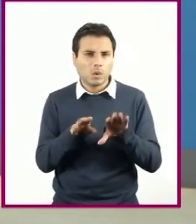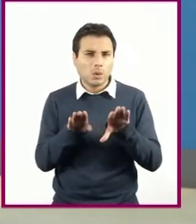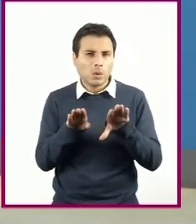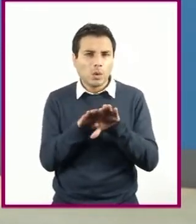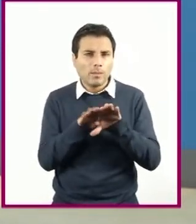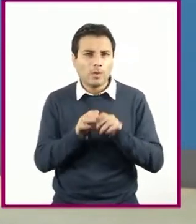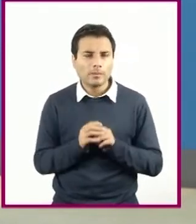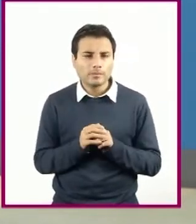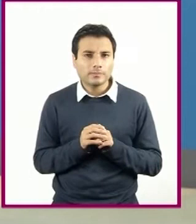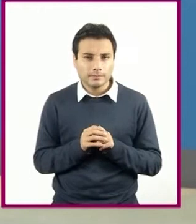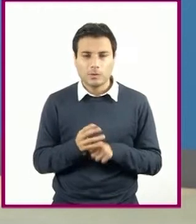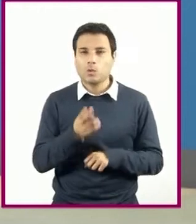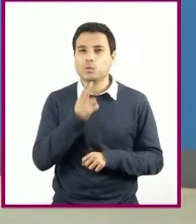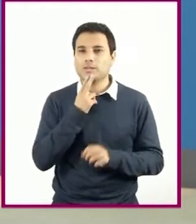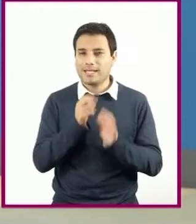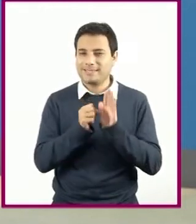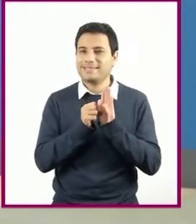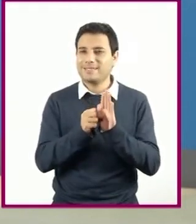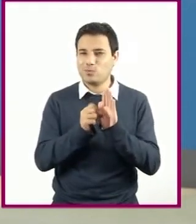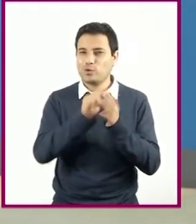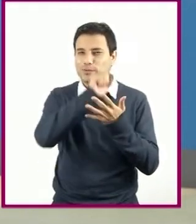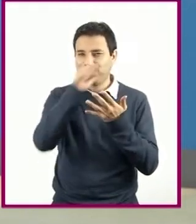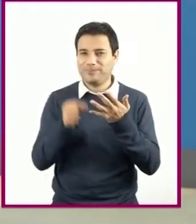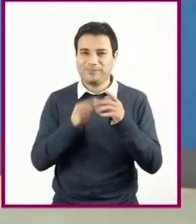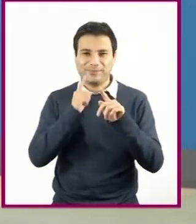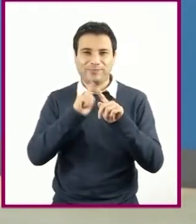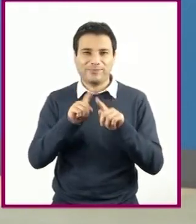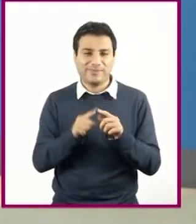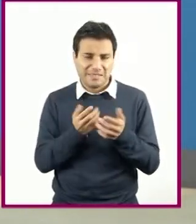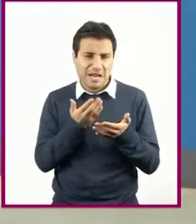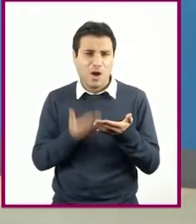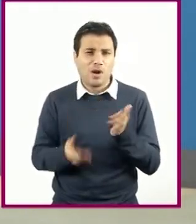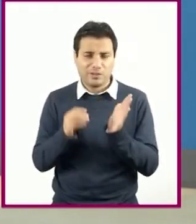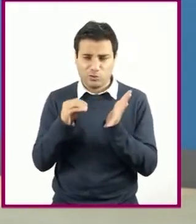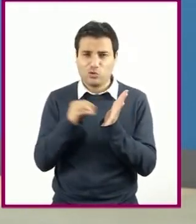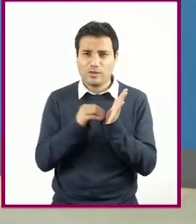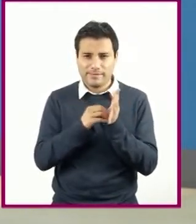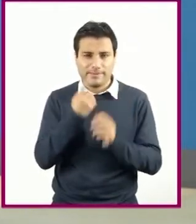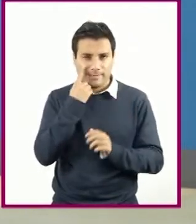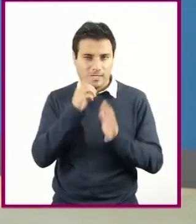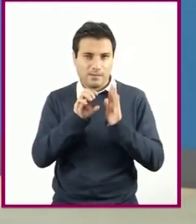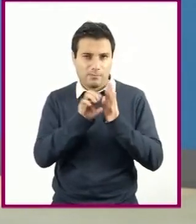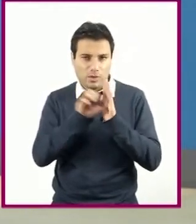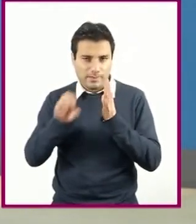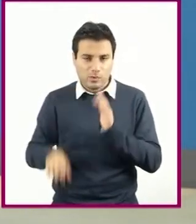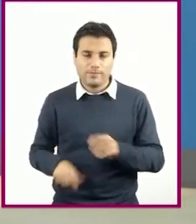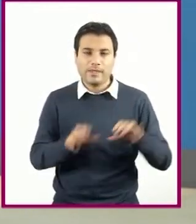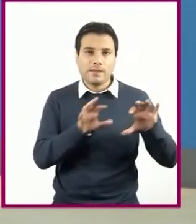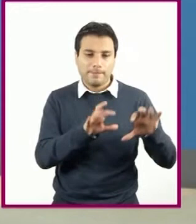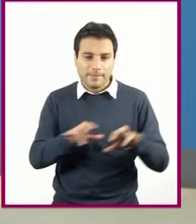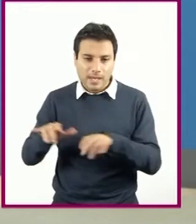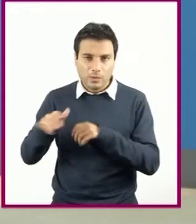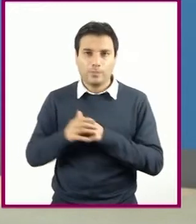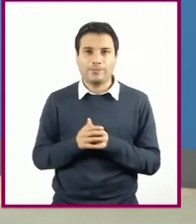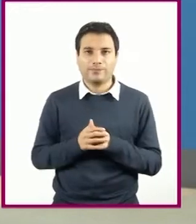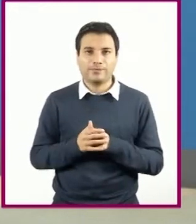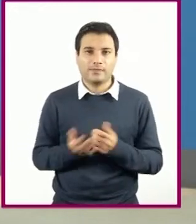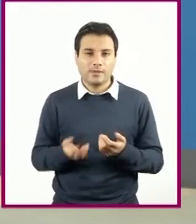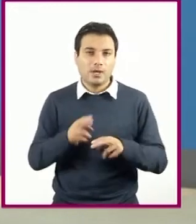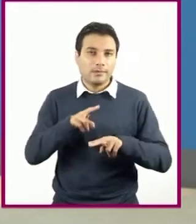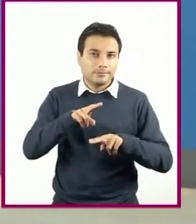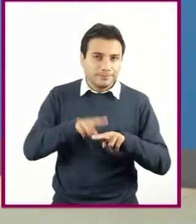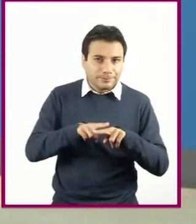través de símbolos que en la actualidad siguen estando presentes, tales como el piano, los muebles Art